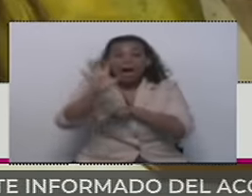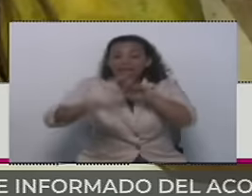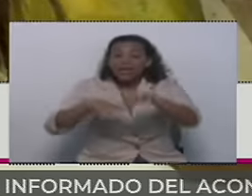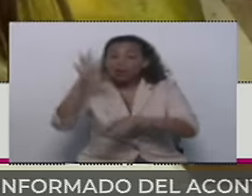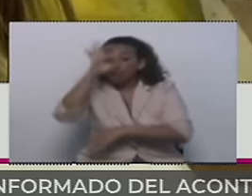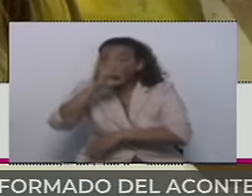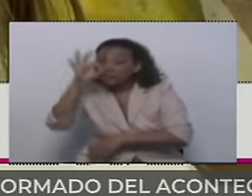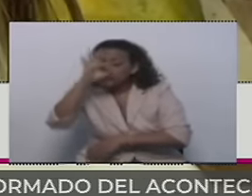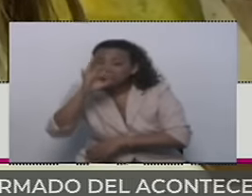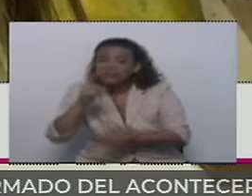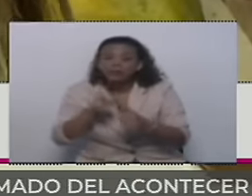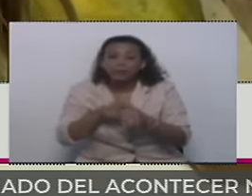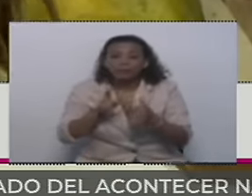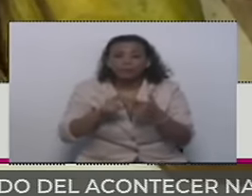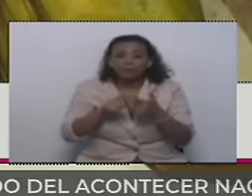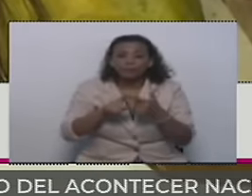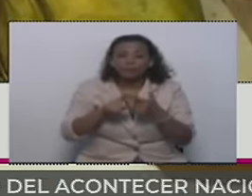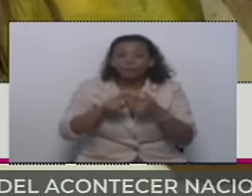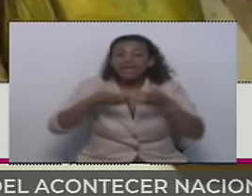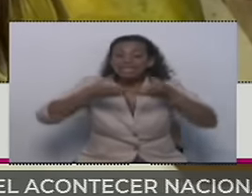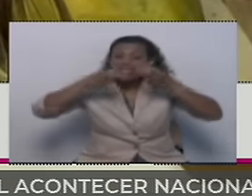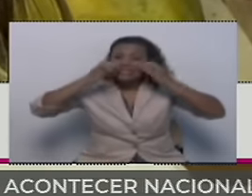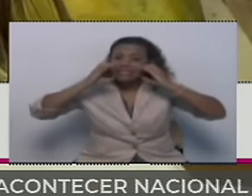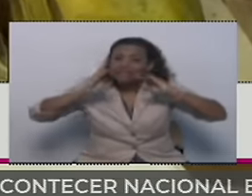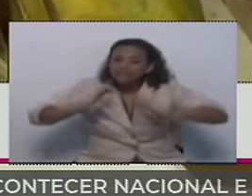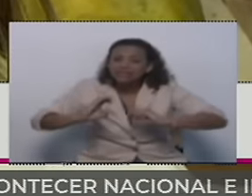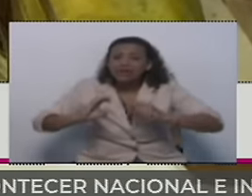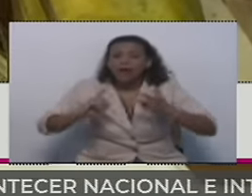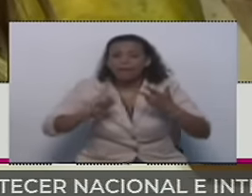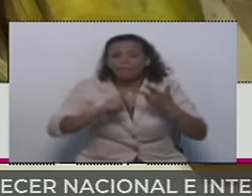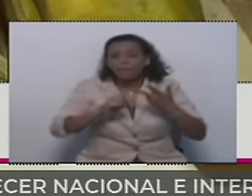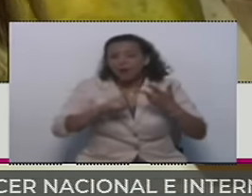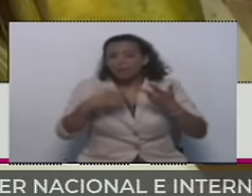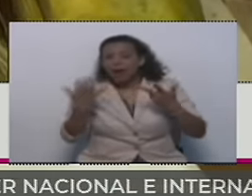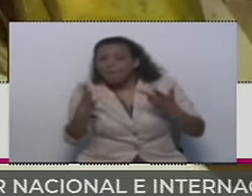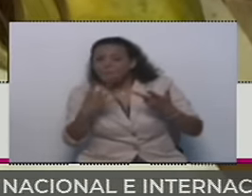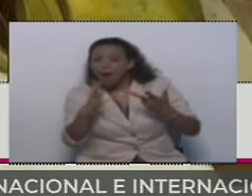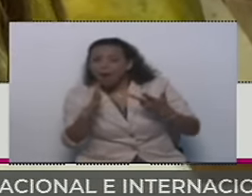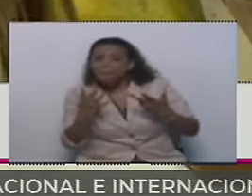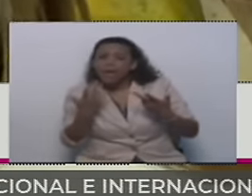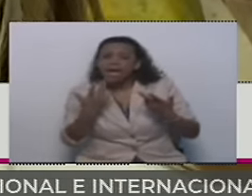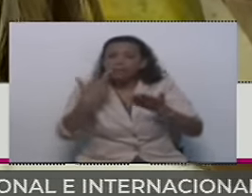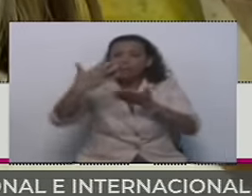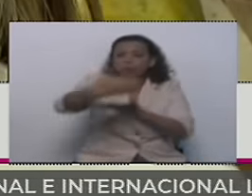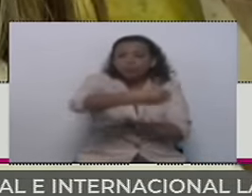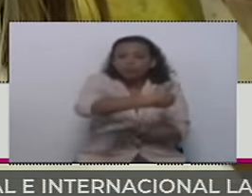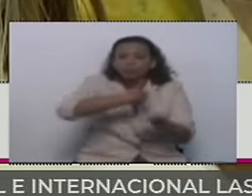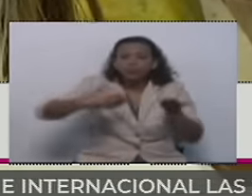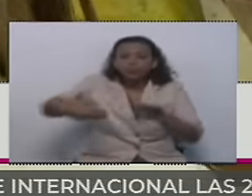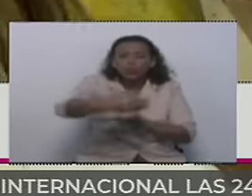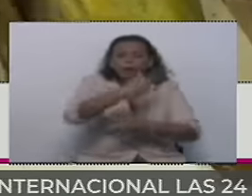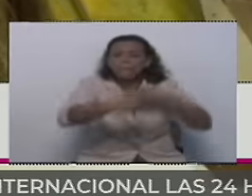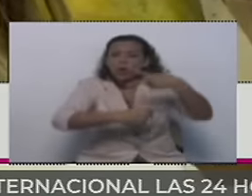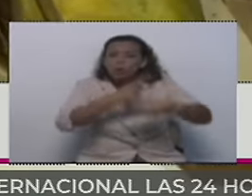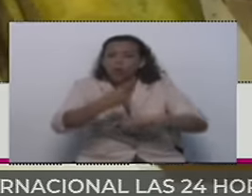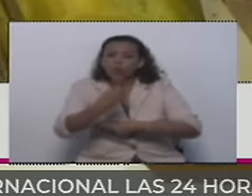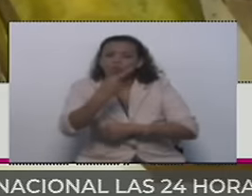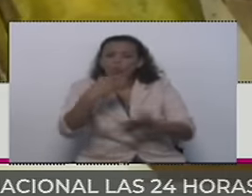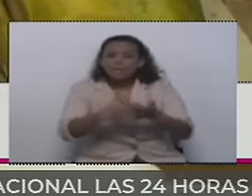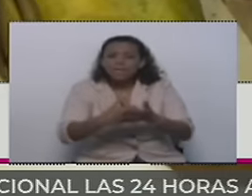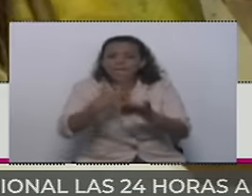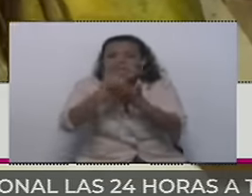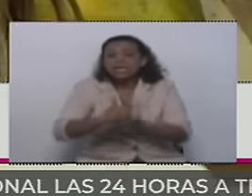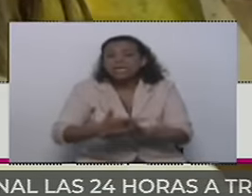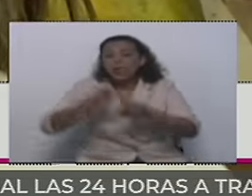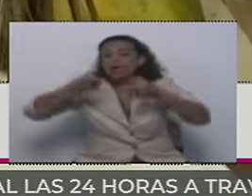cochino. Qué bueno. Tenemos maíz. Más o menos tenemos, vamos a sacar ahorita en producción como 2.000 kilos de